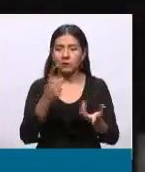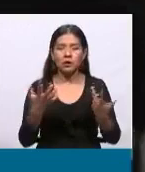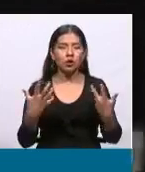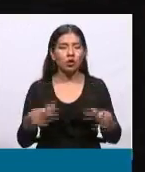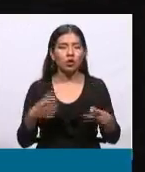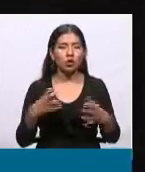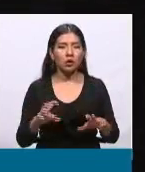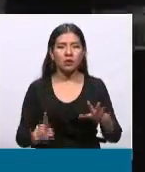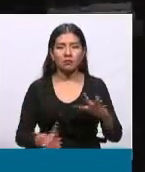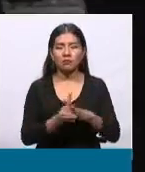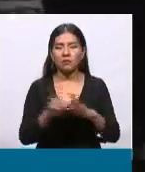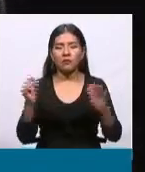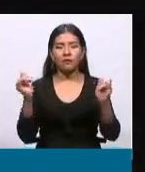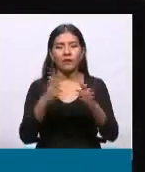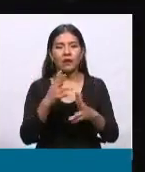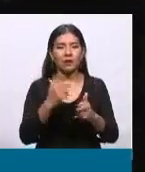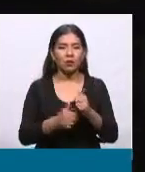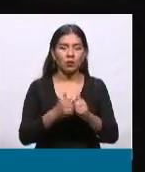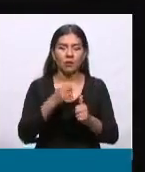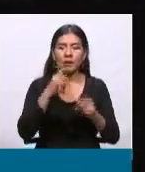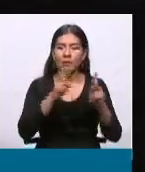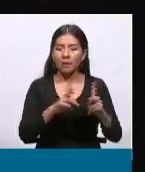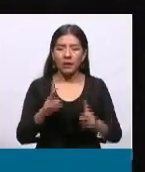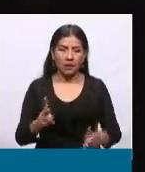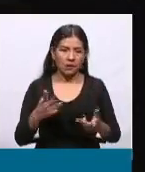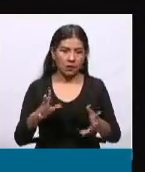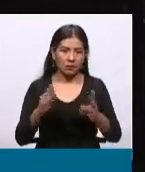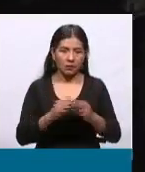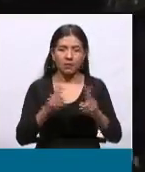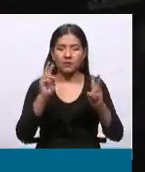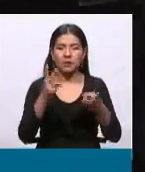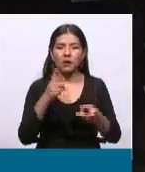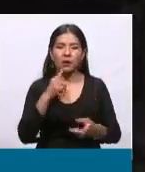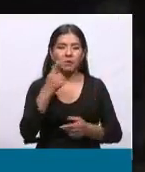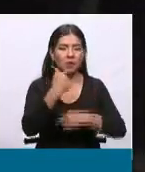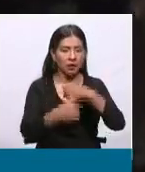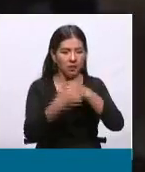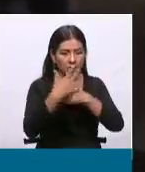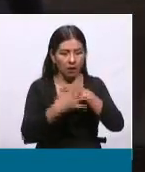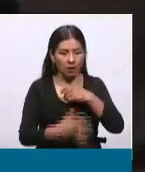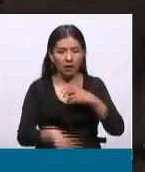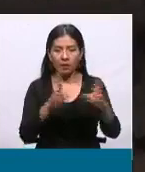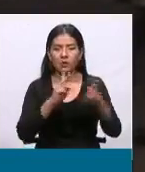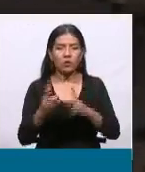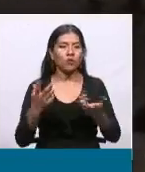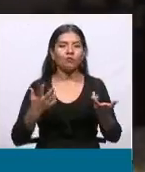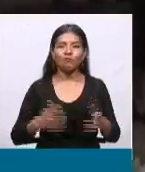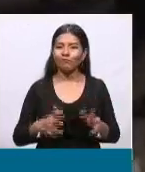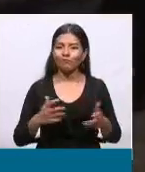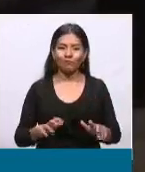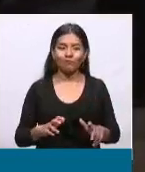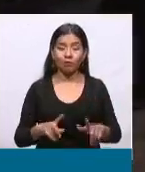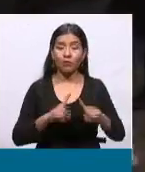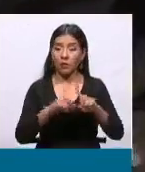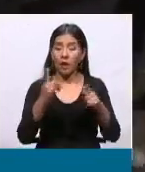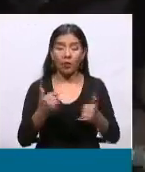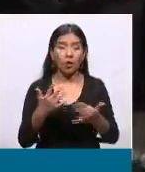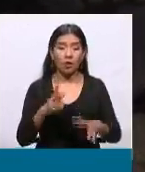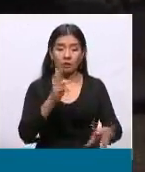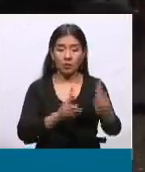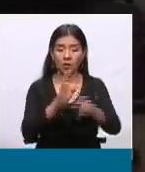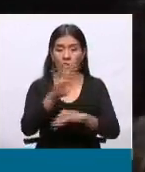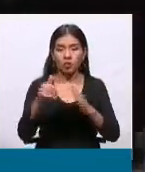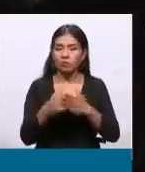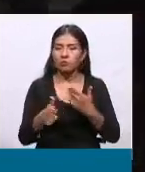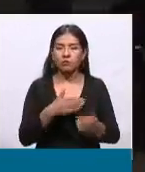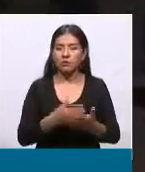de enfrentamientos entre personas y que no haya heridos. Pero la población insiste que van a continuar para